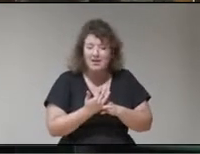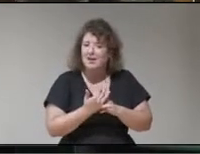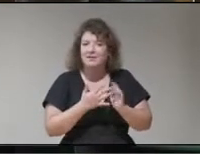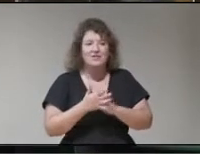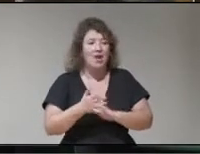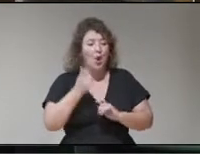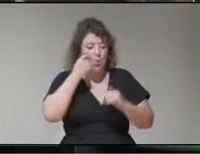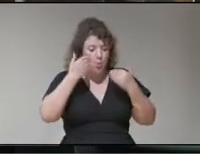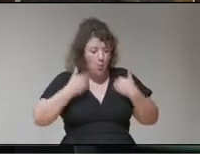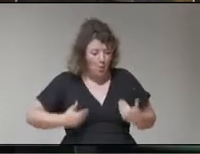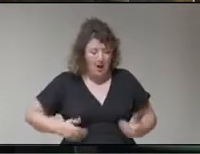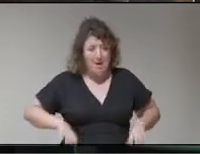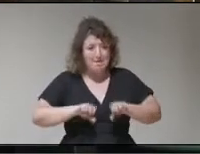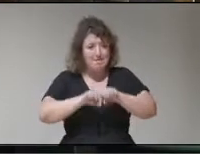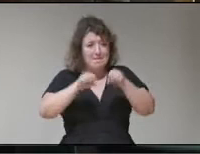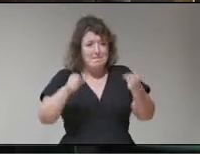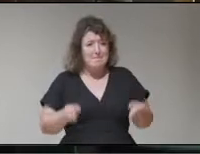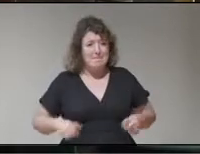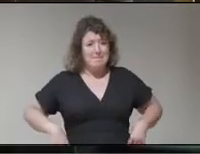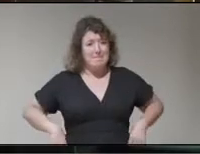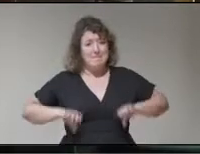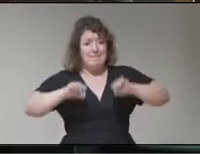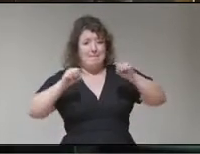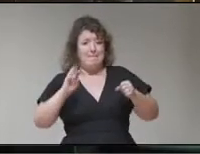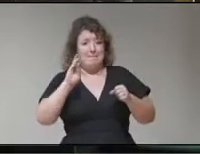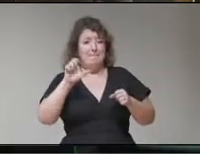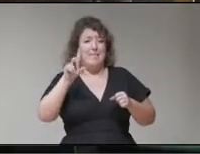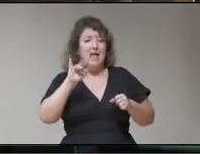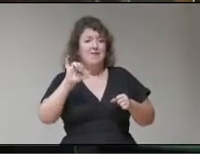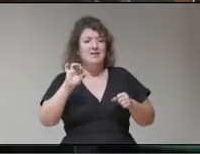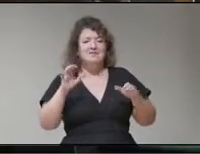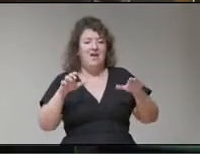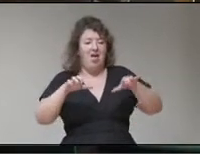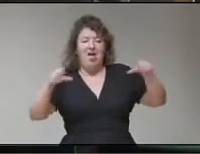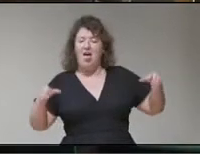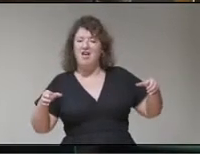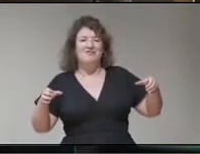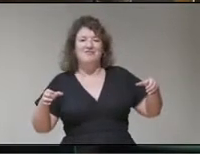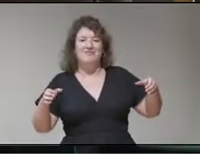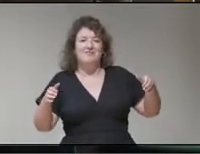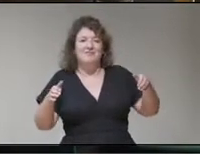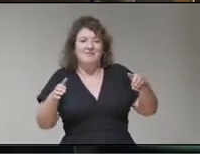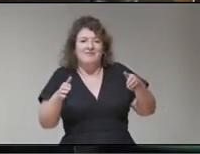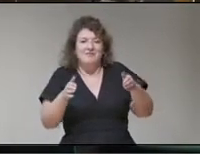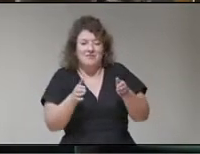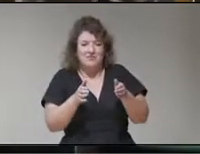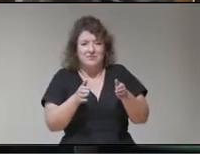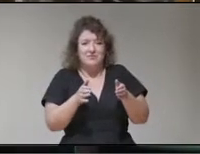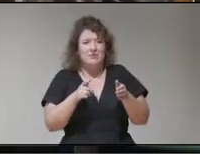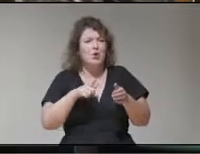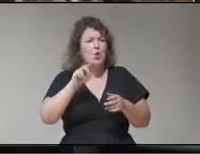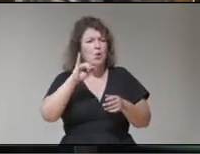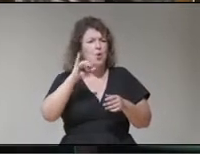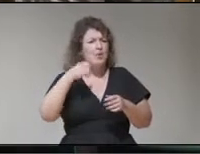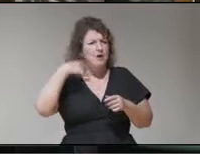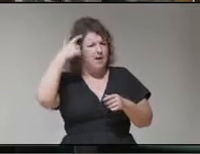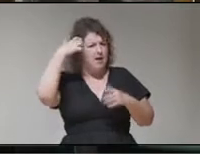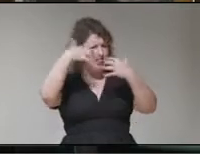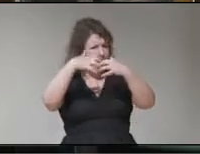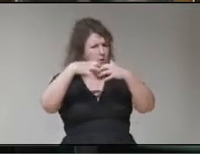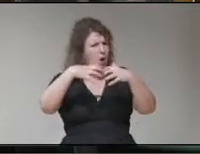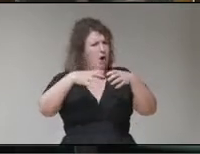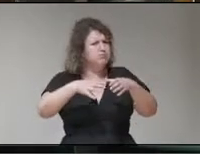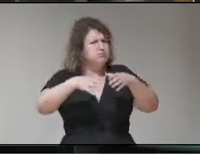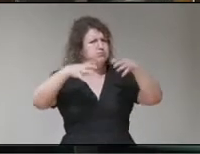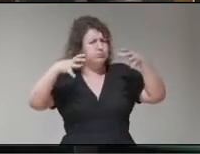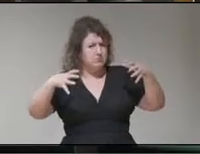la anatomía de la pelvis, de tal manera que la pelvis se estrechó mucho. Al mismo tiempo, Lucy ya tenía un cerebro bastante más grande y,